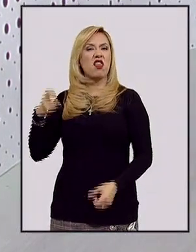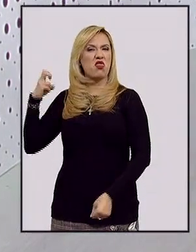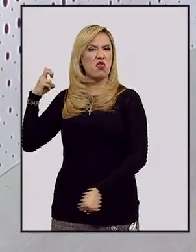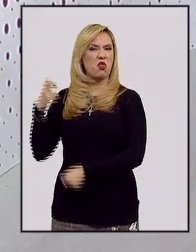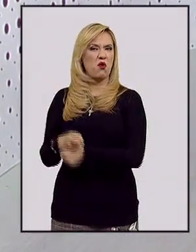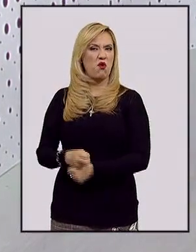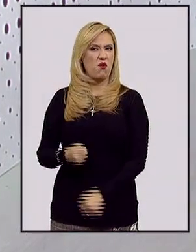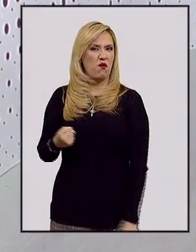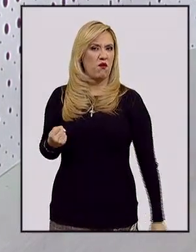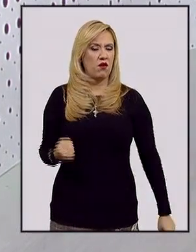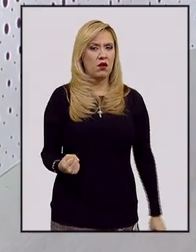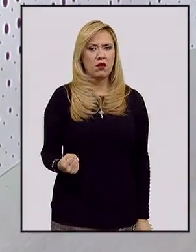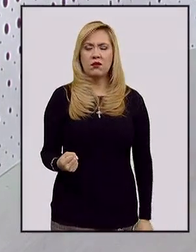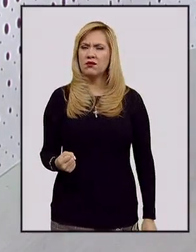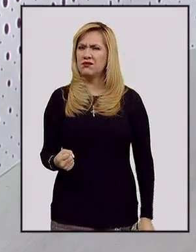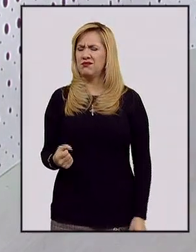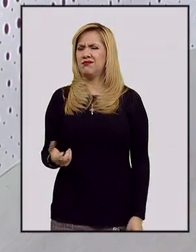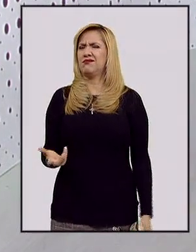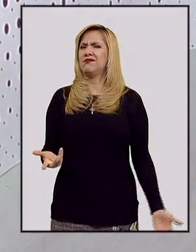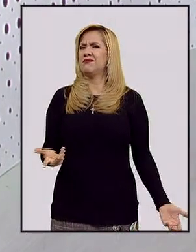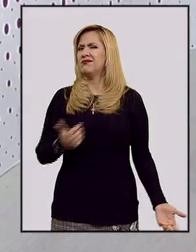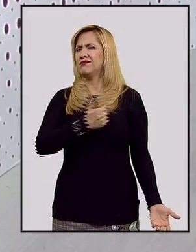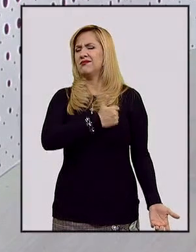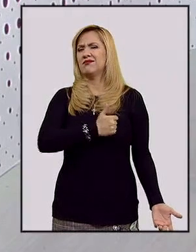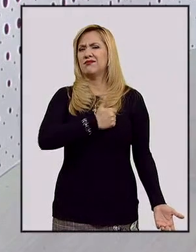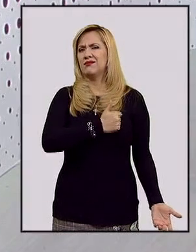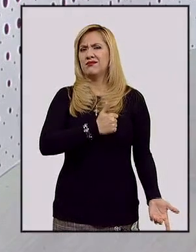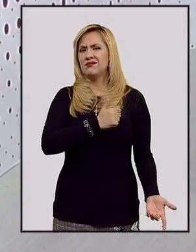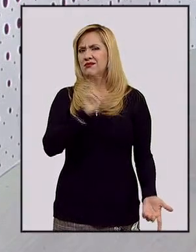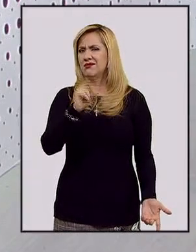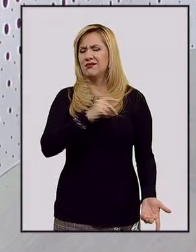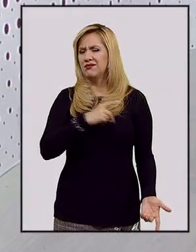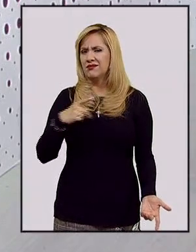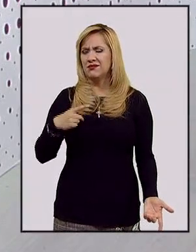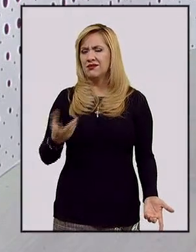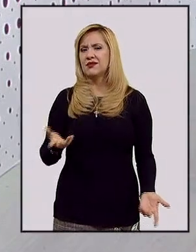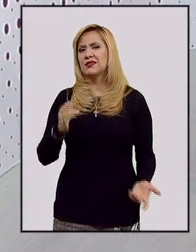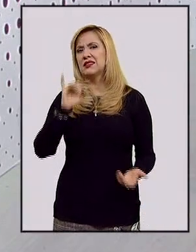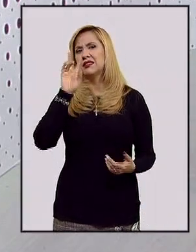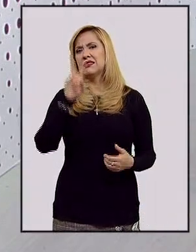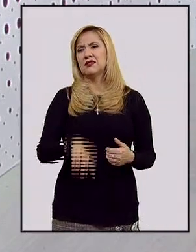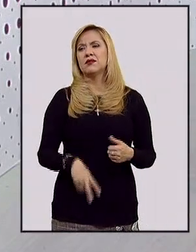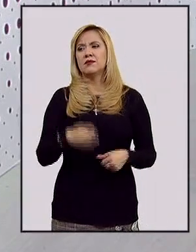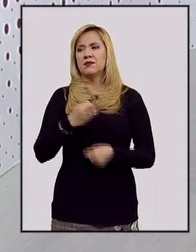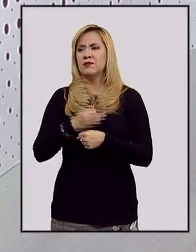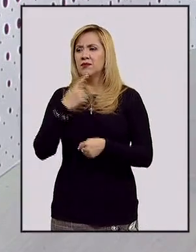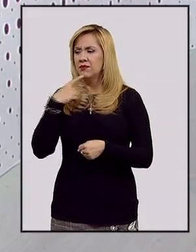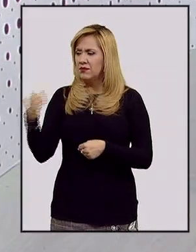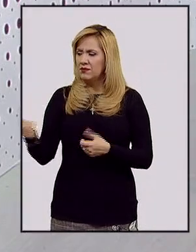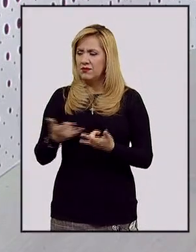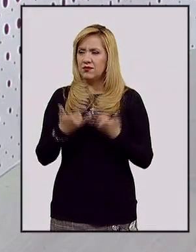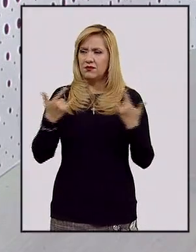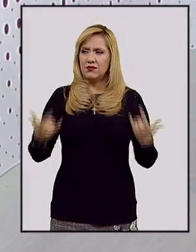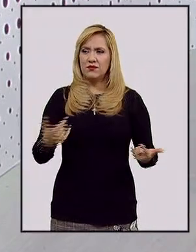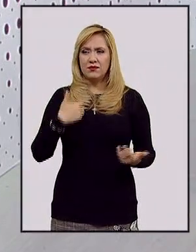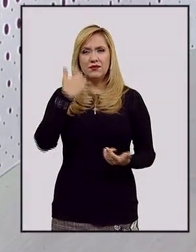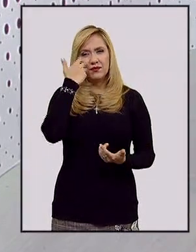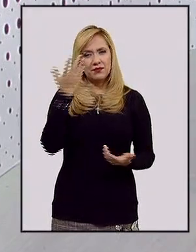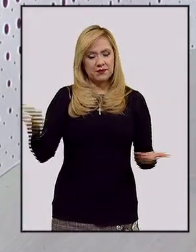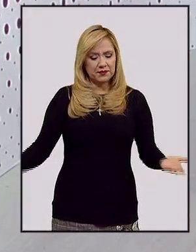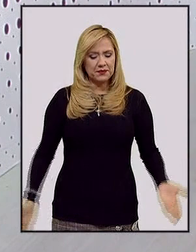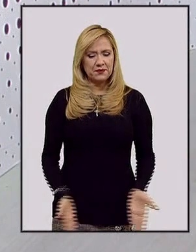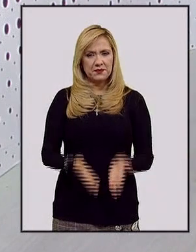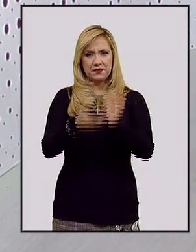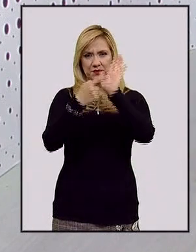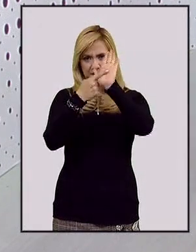sus pacientes, y eso es muy desafortunado. Sí, por supuesto, ¿no? Y ahorita que contabas tú esta historia, y quisiera ponerlo sobre la mesa para